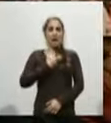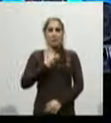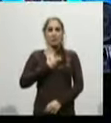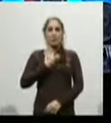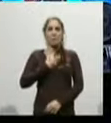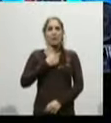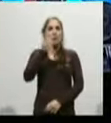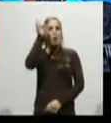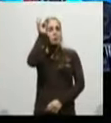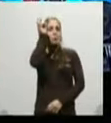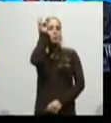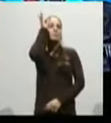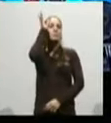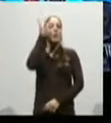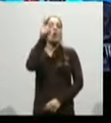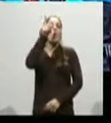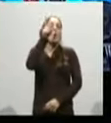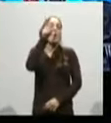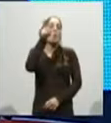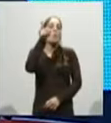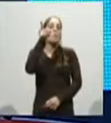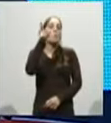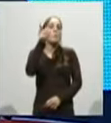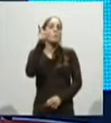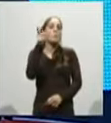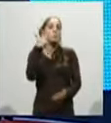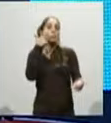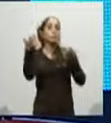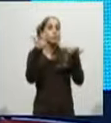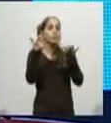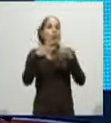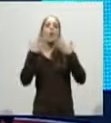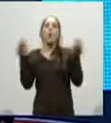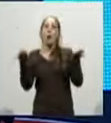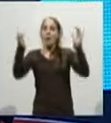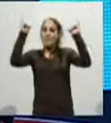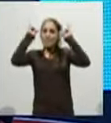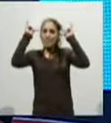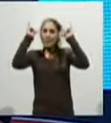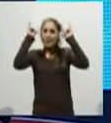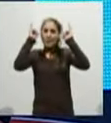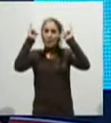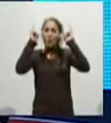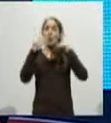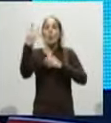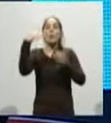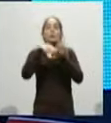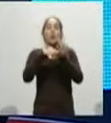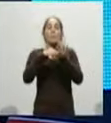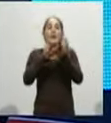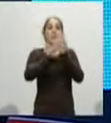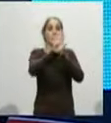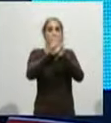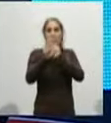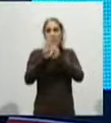se le ocurrió que uno de los motivos fuera precisamente el carnaval vikingo? Y más de 4.000 vecinos, en una situación que se hace por